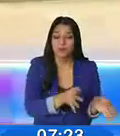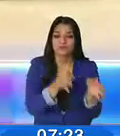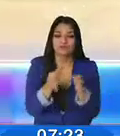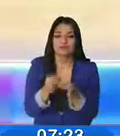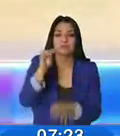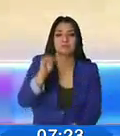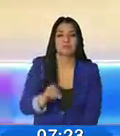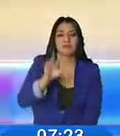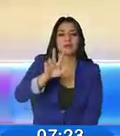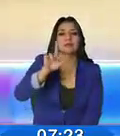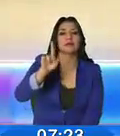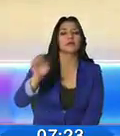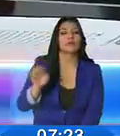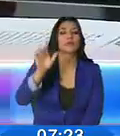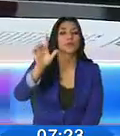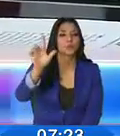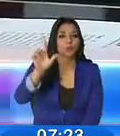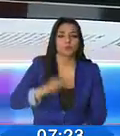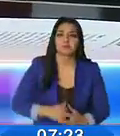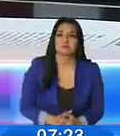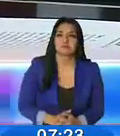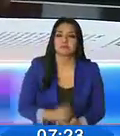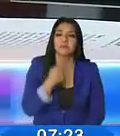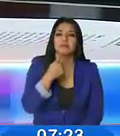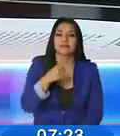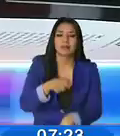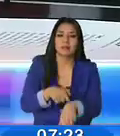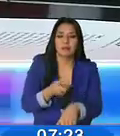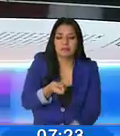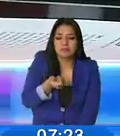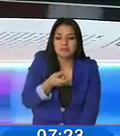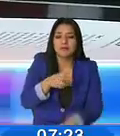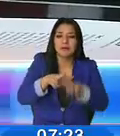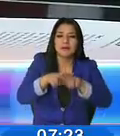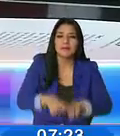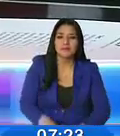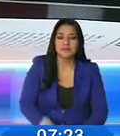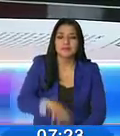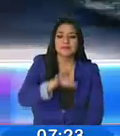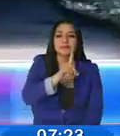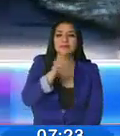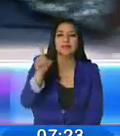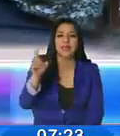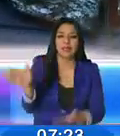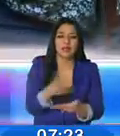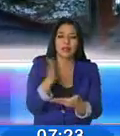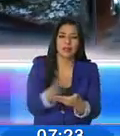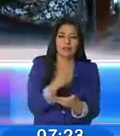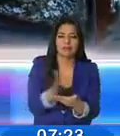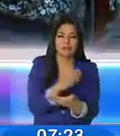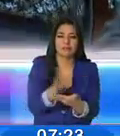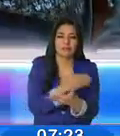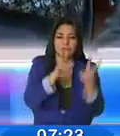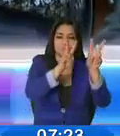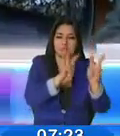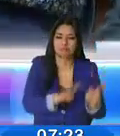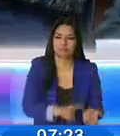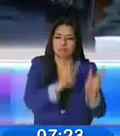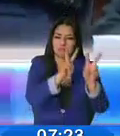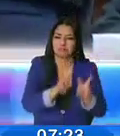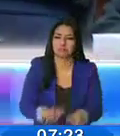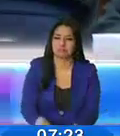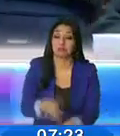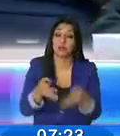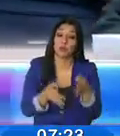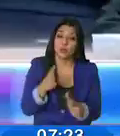el martes 31 de julio. Aduciendo que era poco tiempo para revisar más de 100 cuerpos, la jueza Daniela Camacho puso como